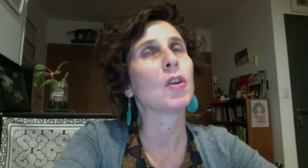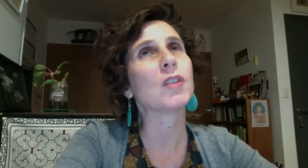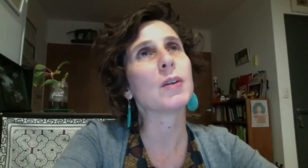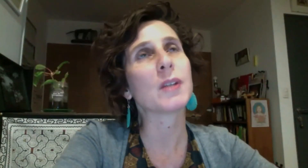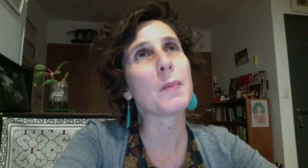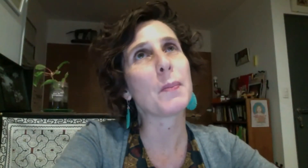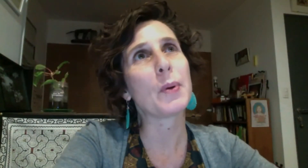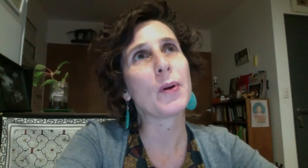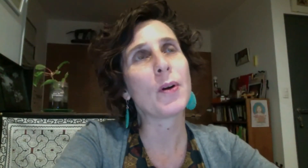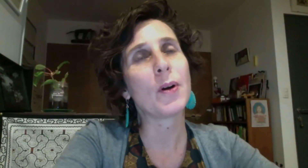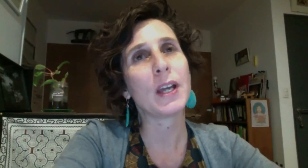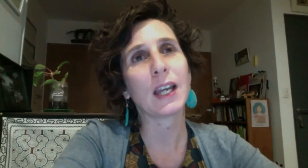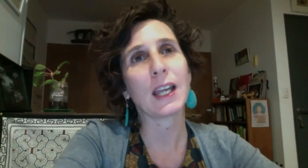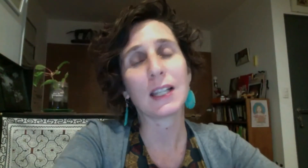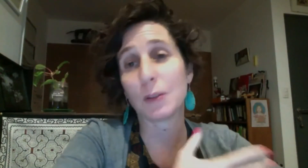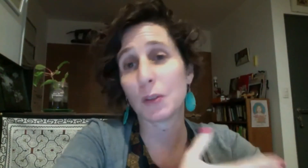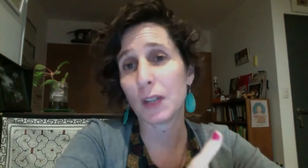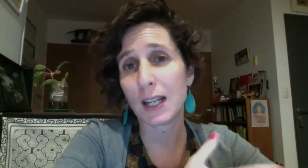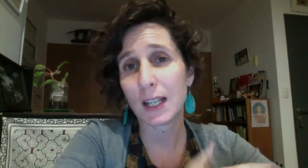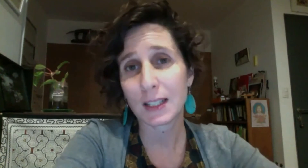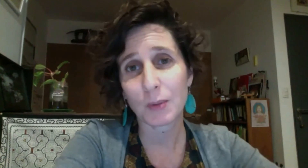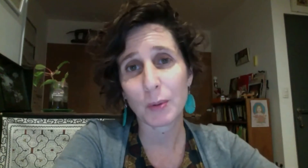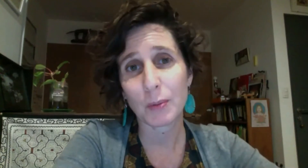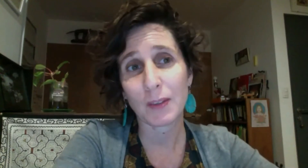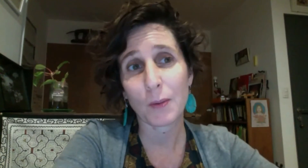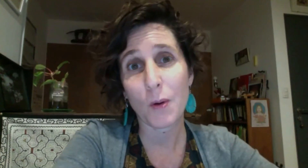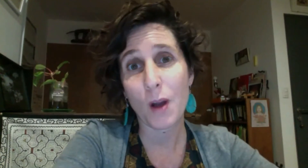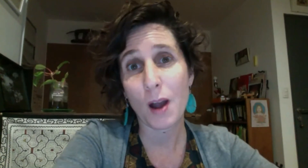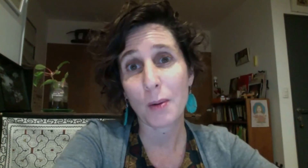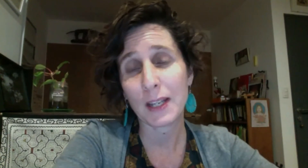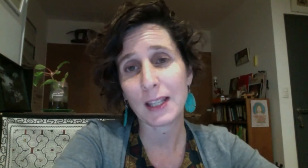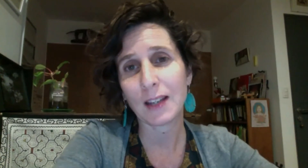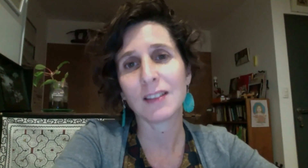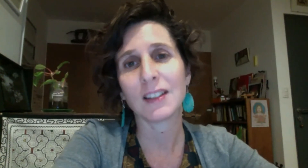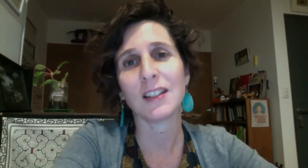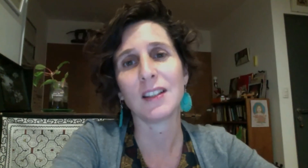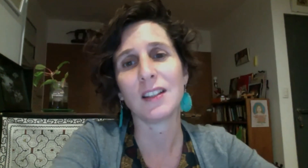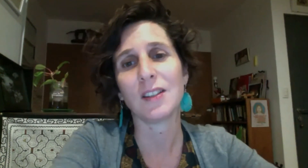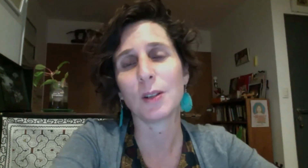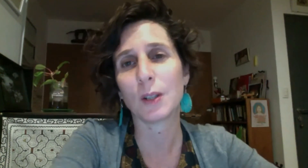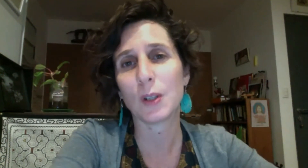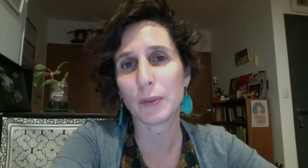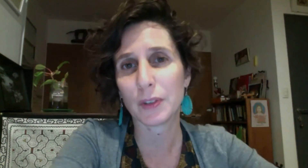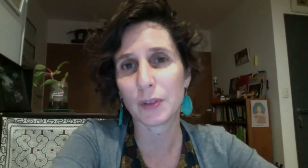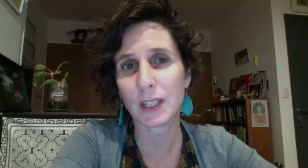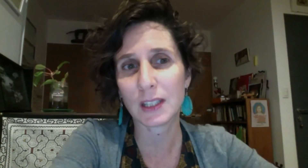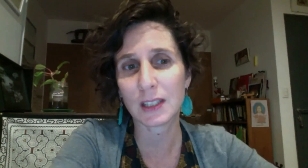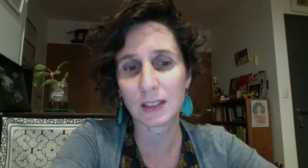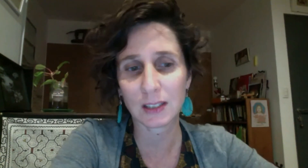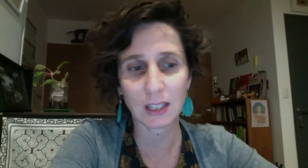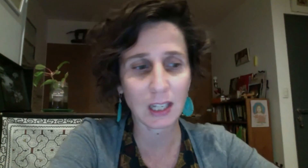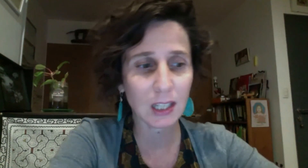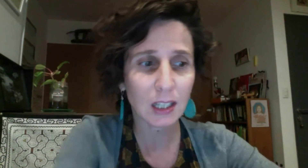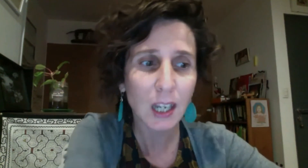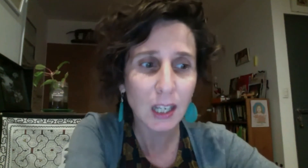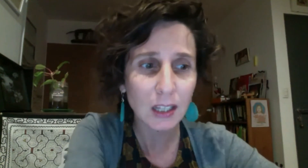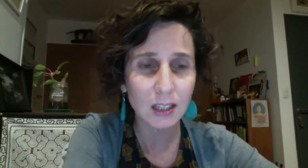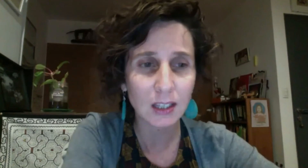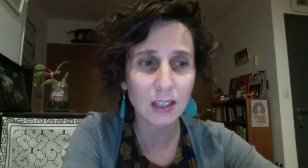no sé, o sea, me pongo en la situación en la que estamos viviendo ahorita. Yo creo que los profesores